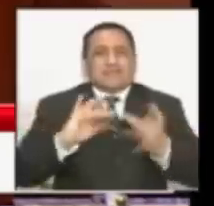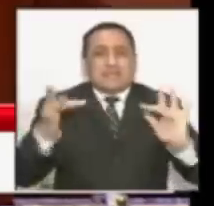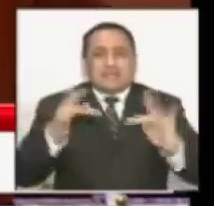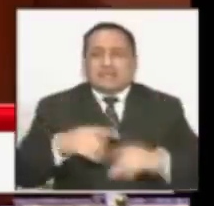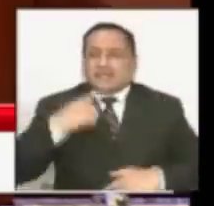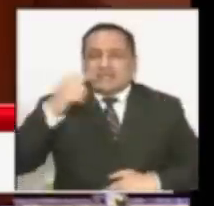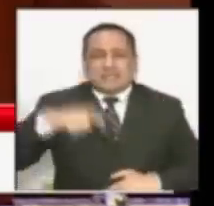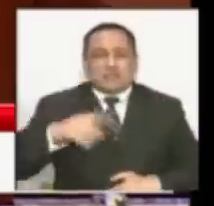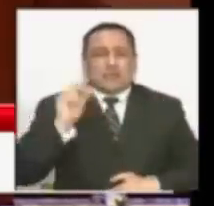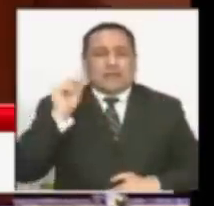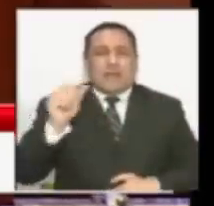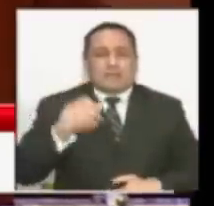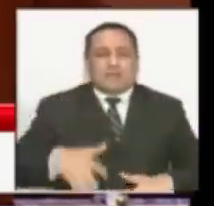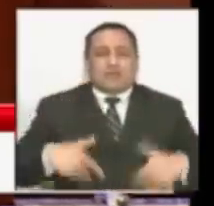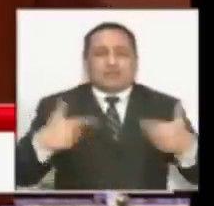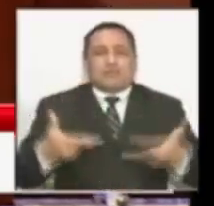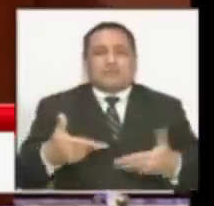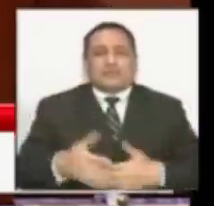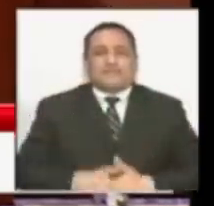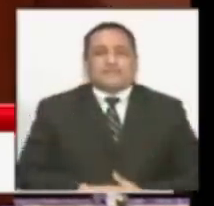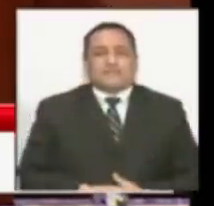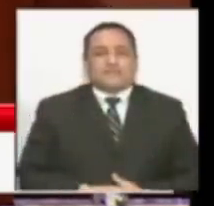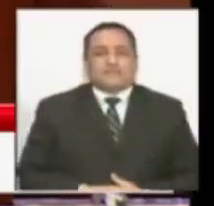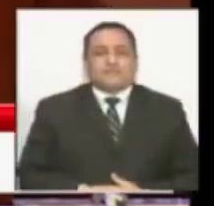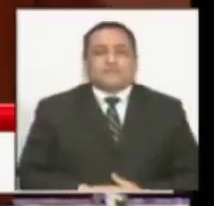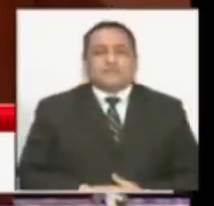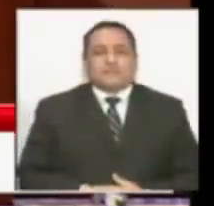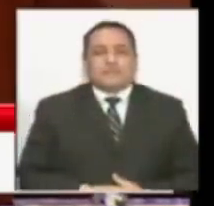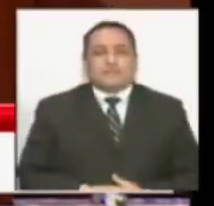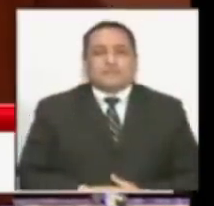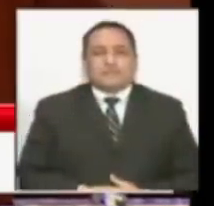más eficaz y rápida posible.